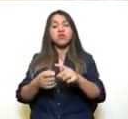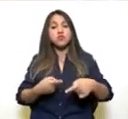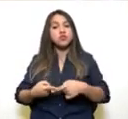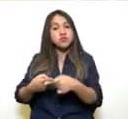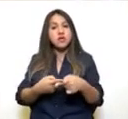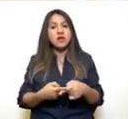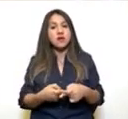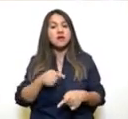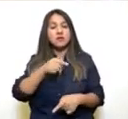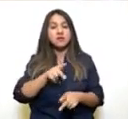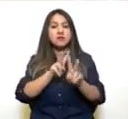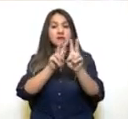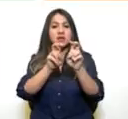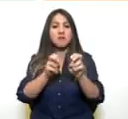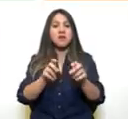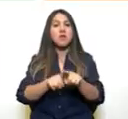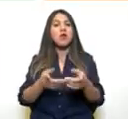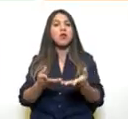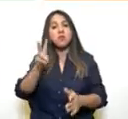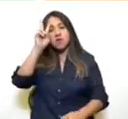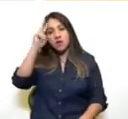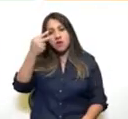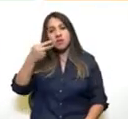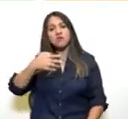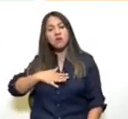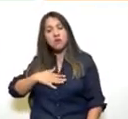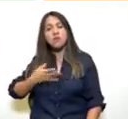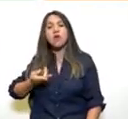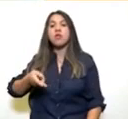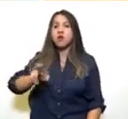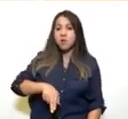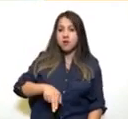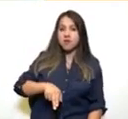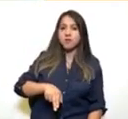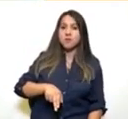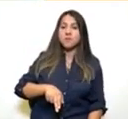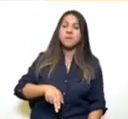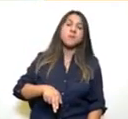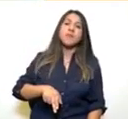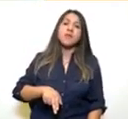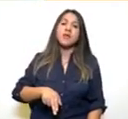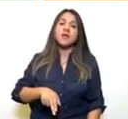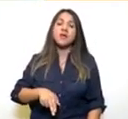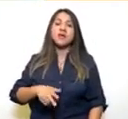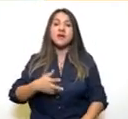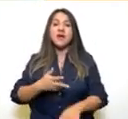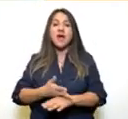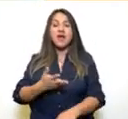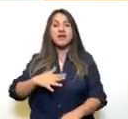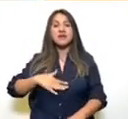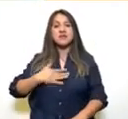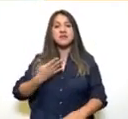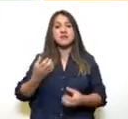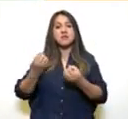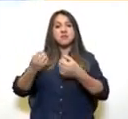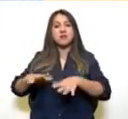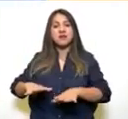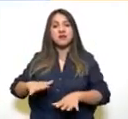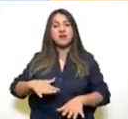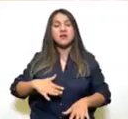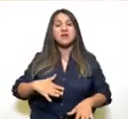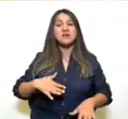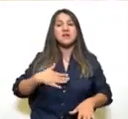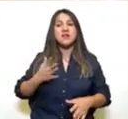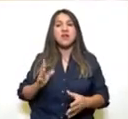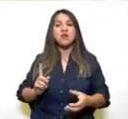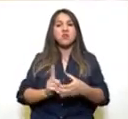ese sentido es como el individualismo no es el que se manifiesta en esta pérdida de sentido de pertenencia